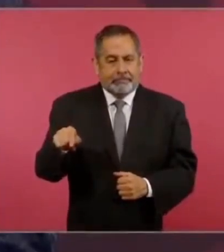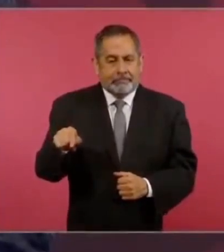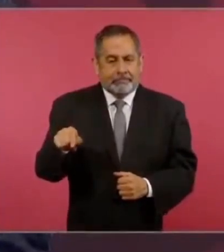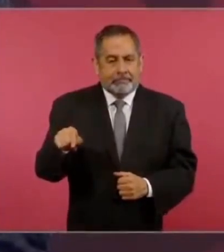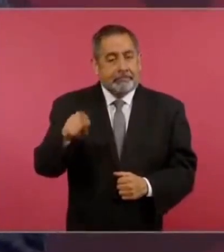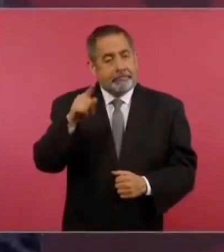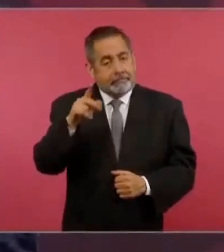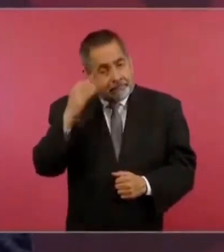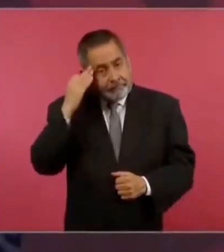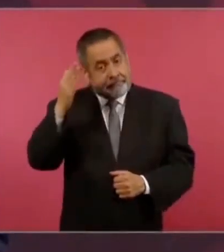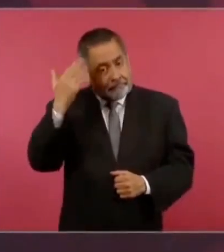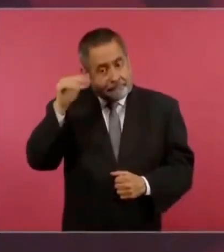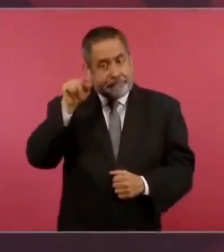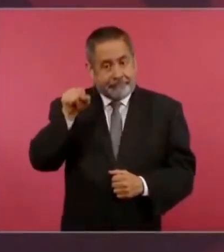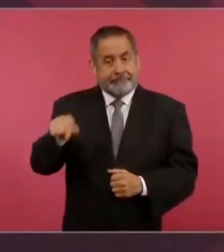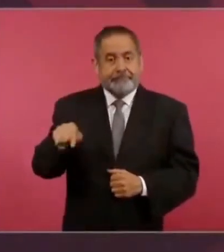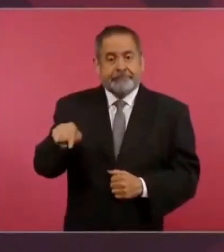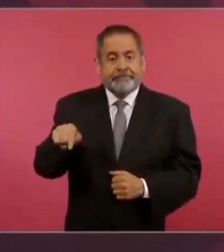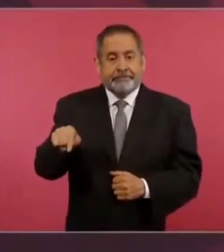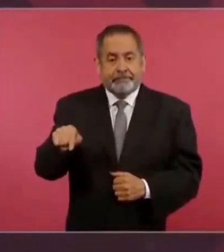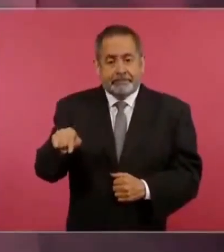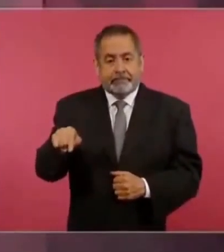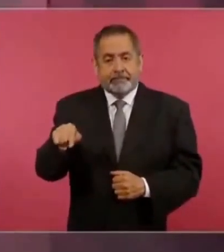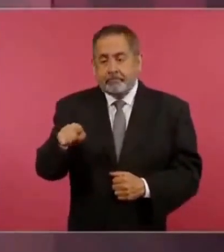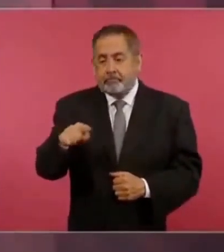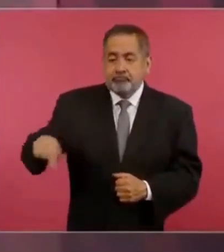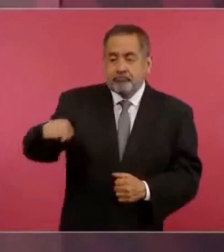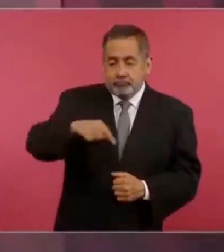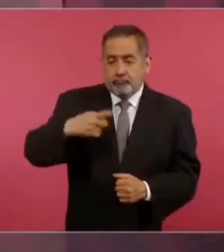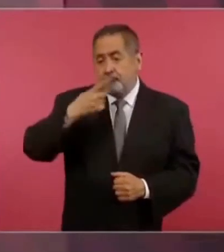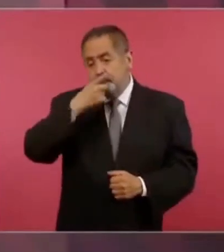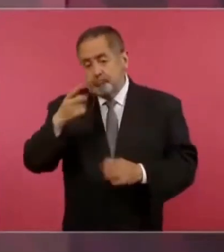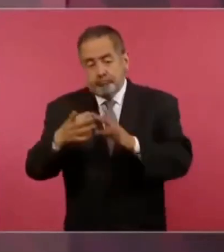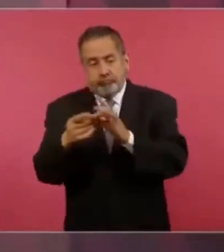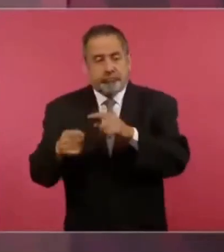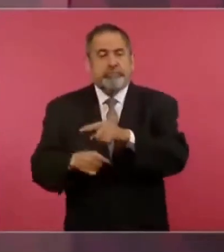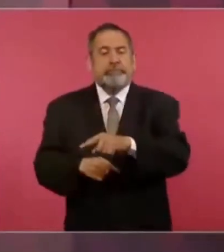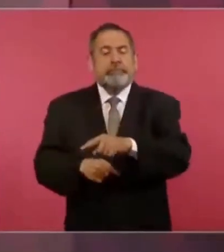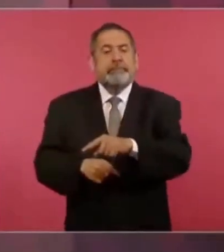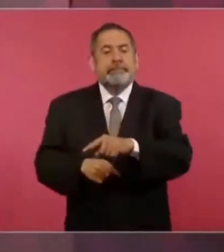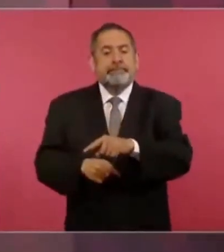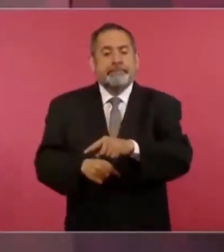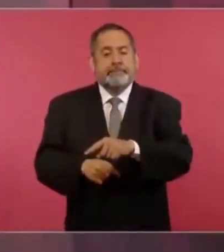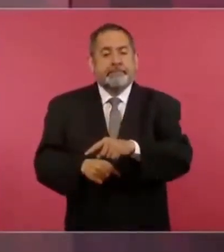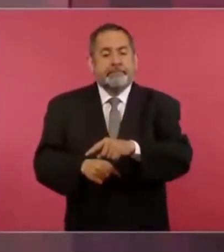en ese tiempo hablaban de que ellos habían